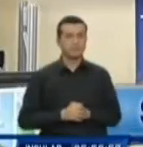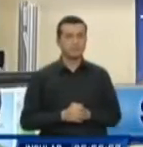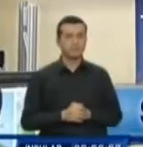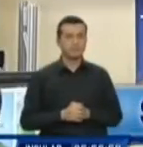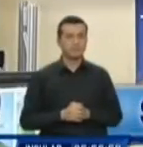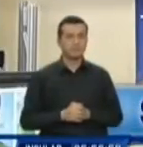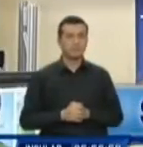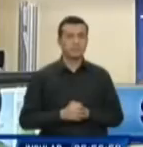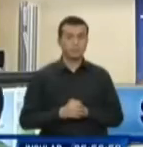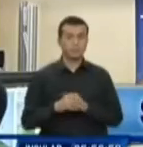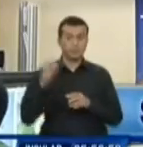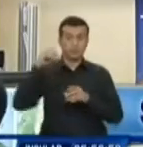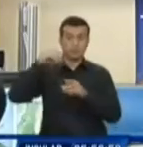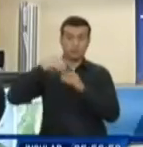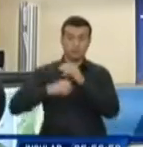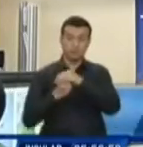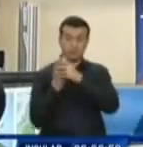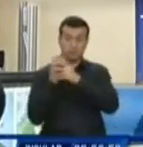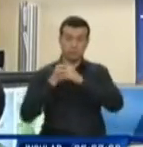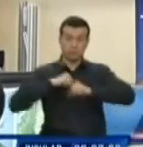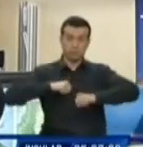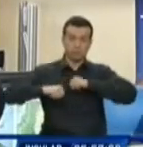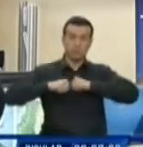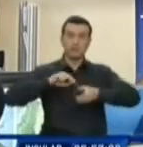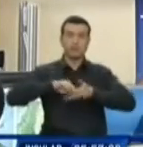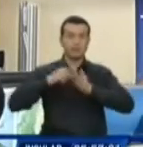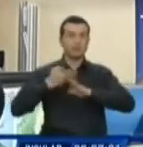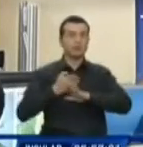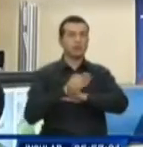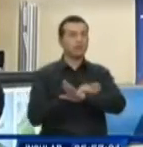nos indica que el volcán está preparando